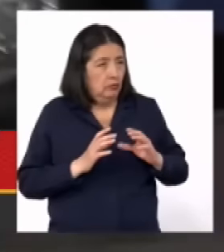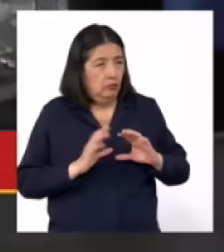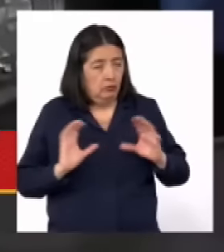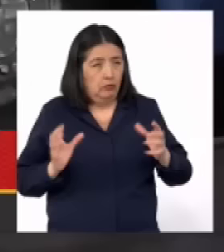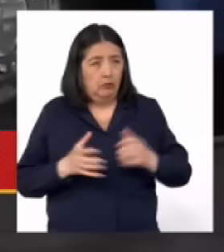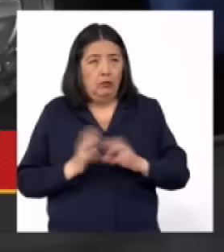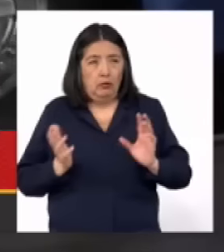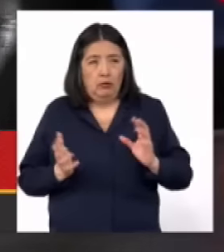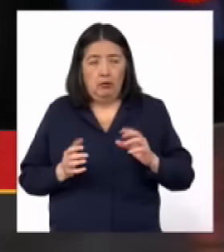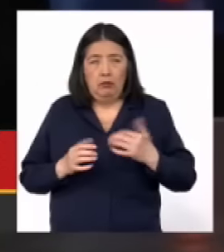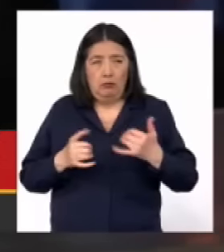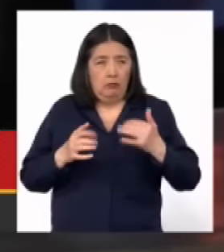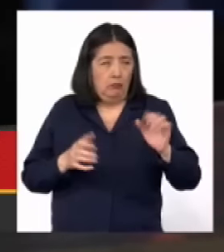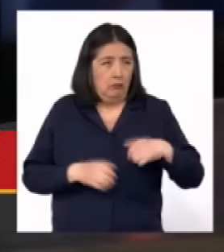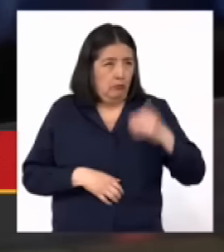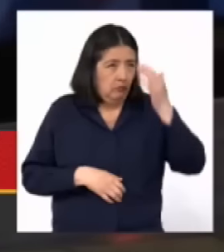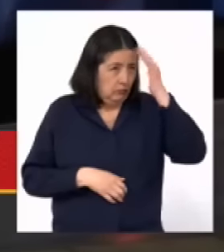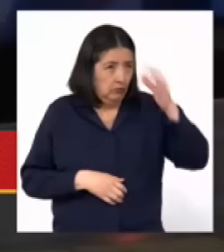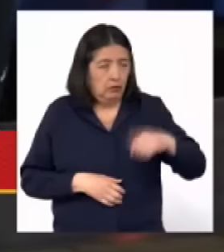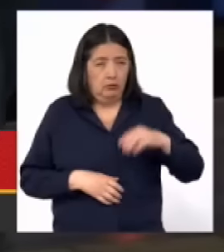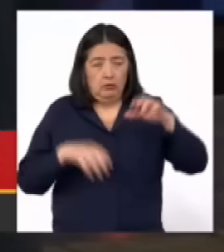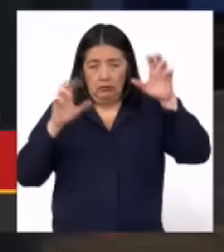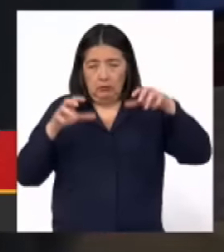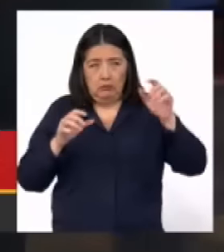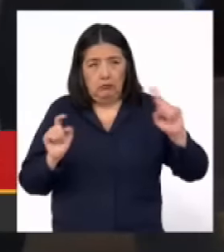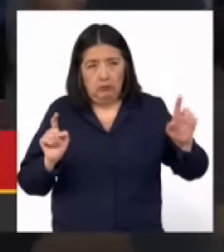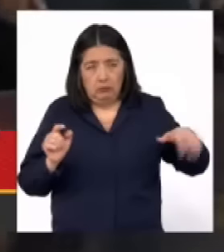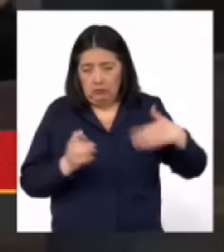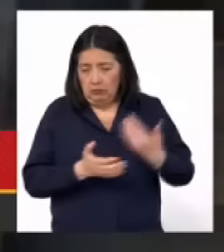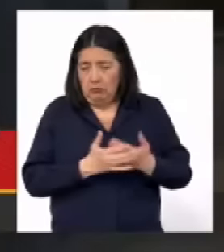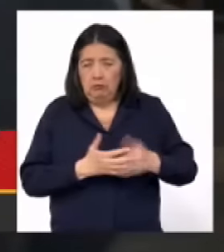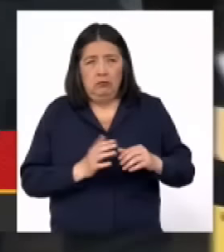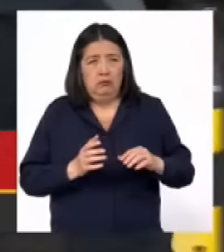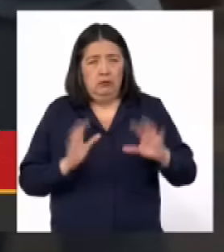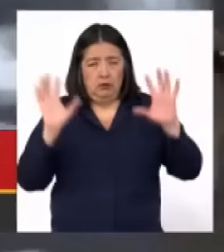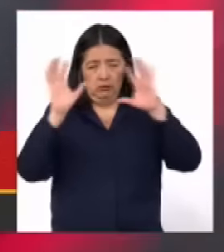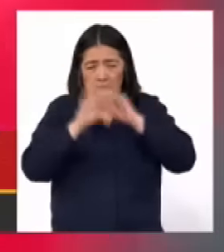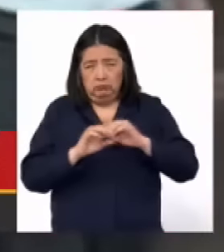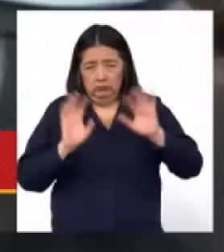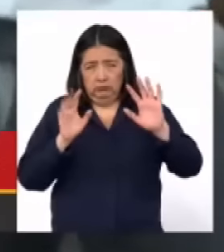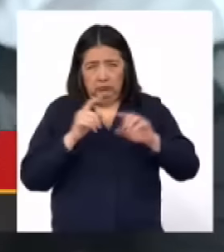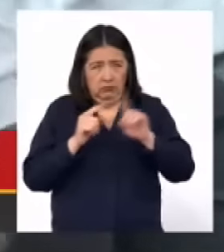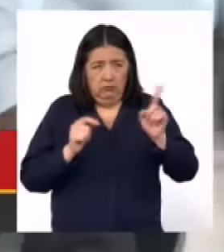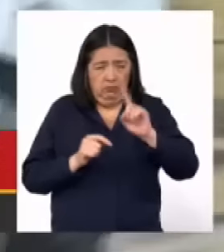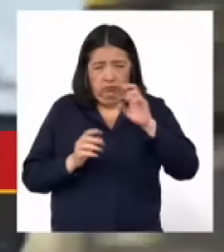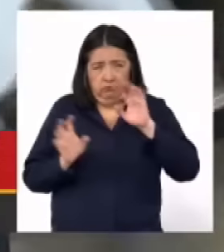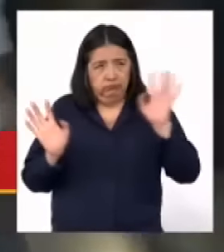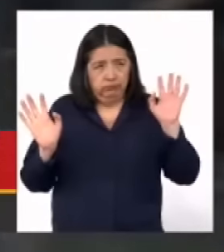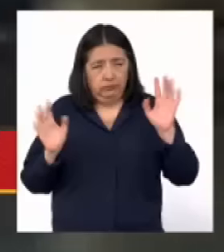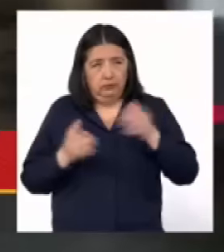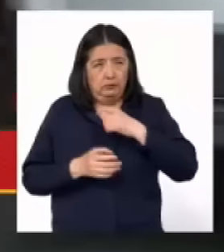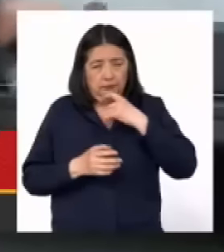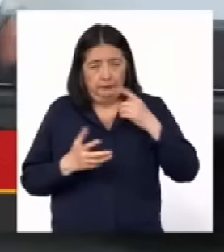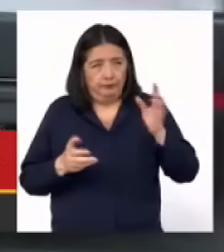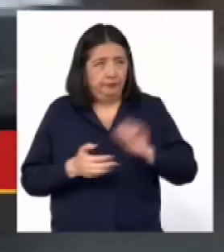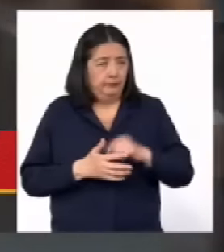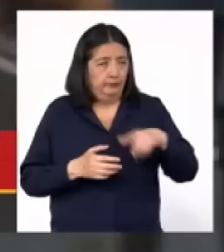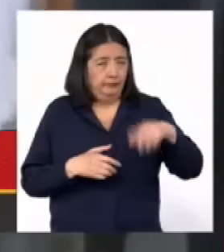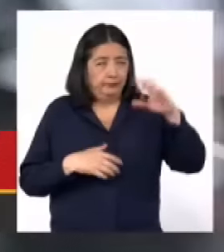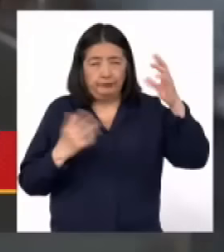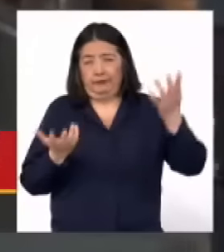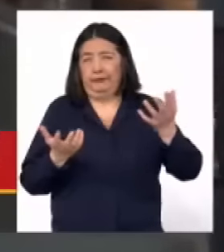jugadores de la selección peruana no saben lo que llueve todavía aquí en Brasil, porque cuando han llegado 10:30 de la noche, no habían visto la lluvia, lo han encontrado todo sequito, porque con este clima